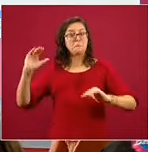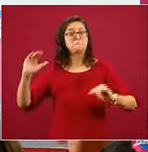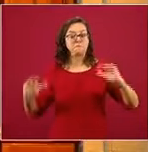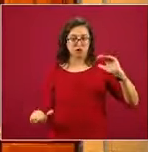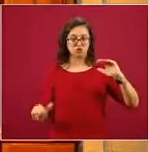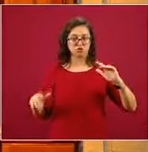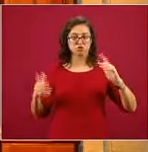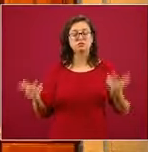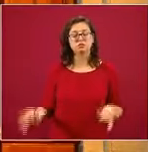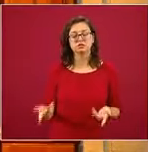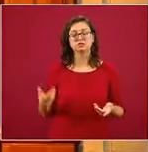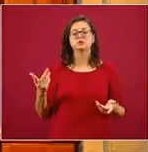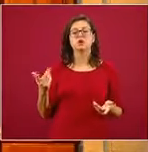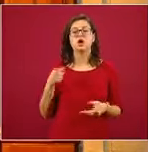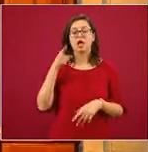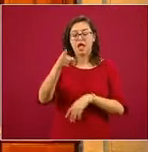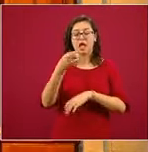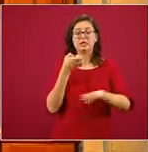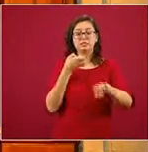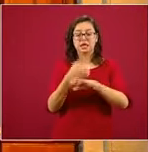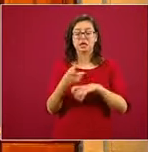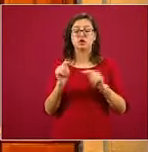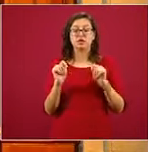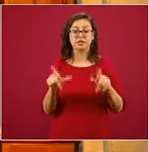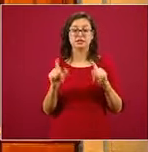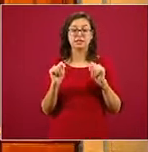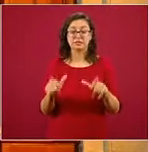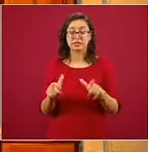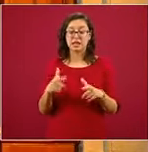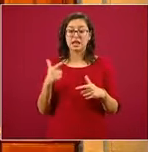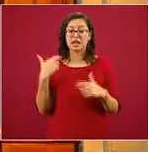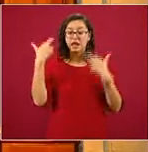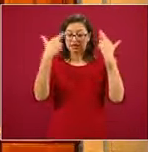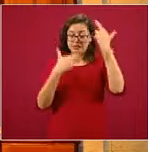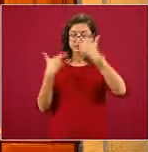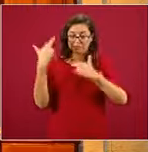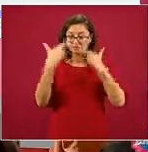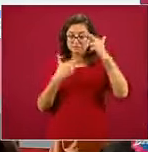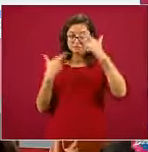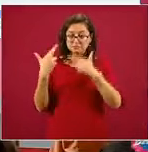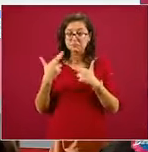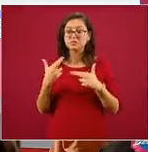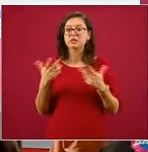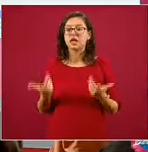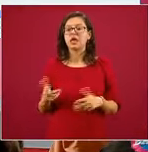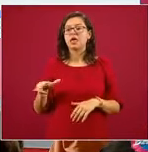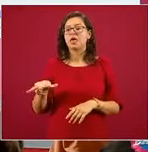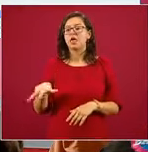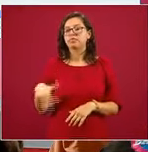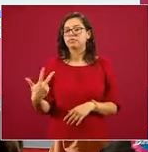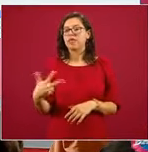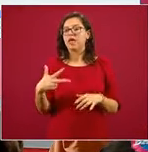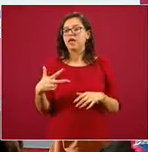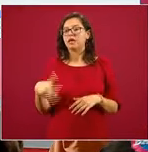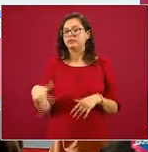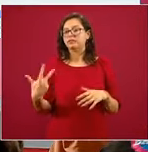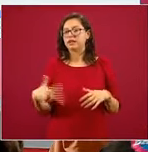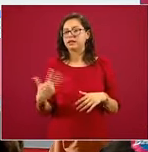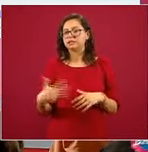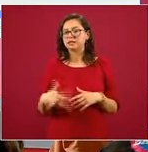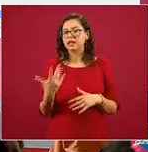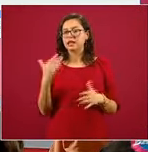ha estudiado el estado de Tlaxcala, y abajo encontramos los números de la clasificación de en qué momento de su clasificación se